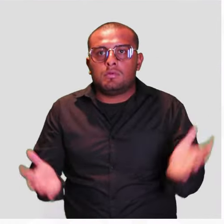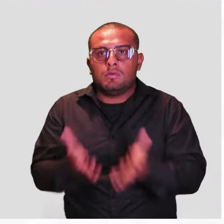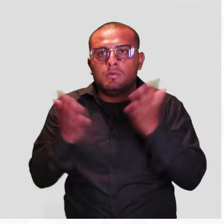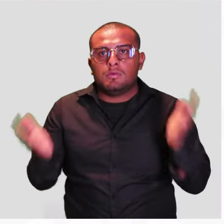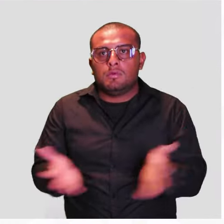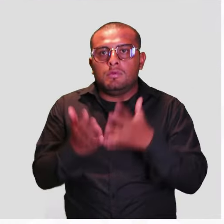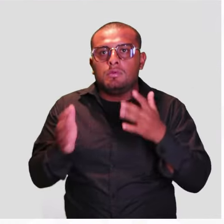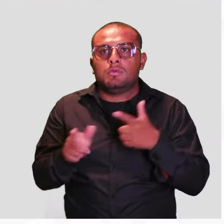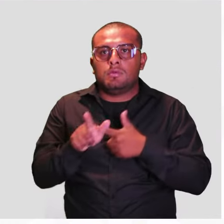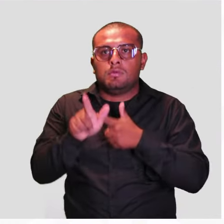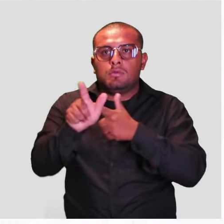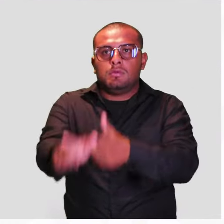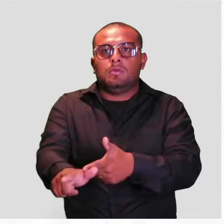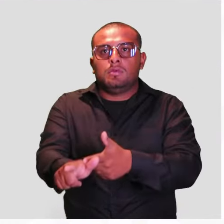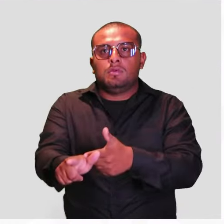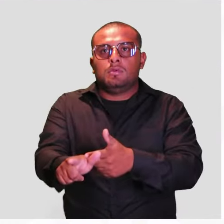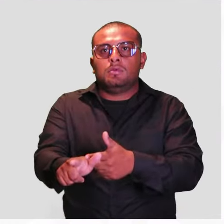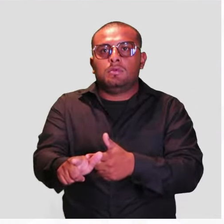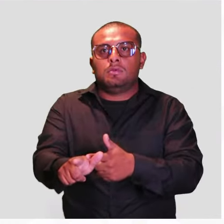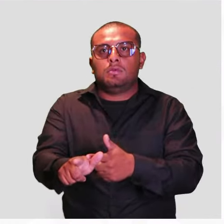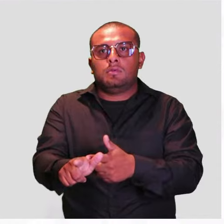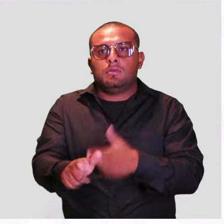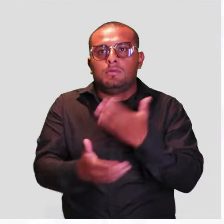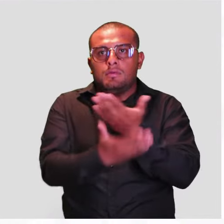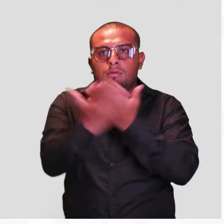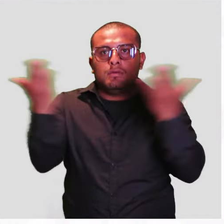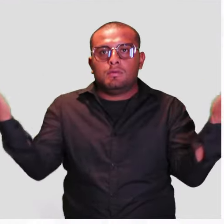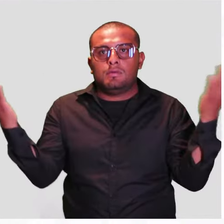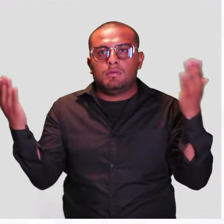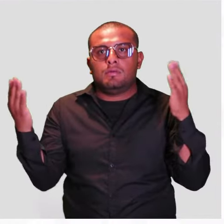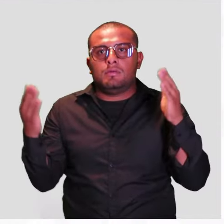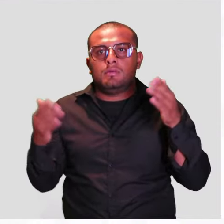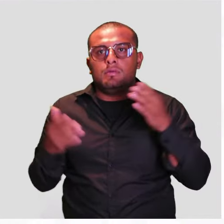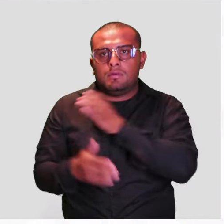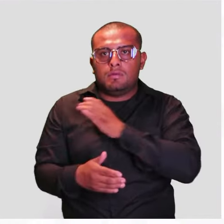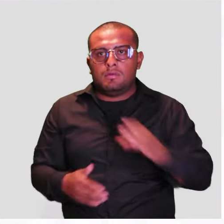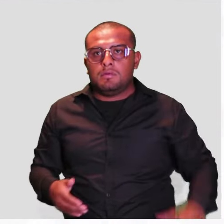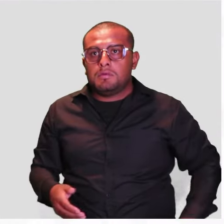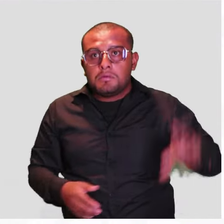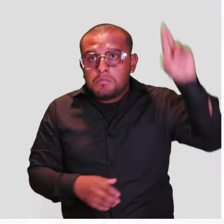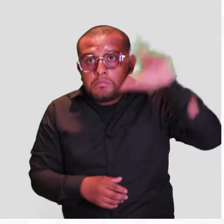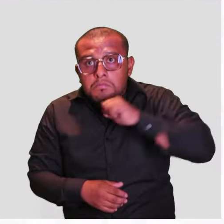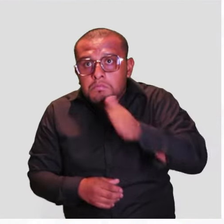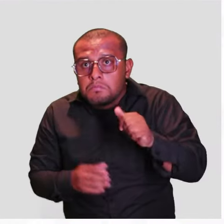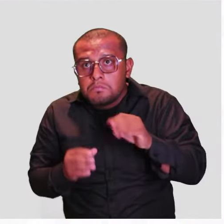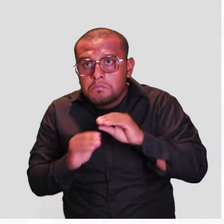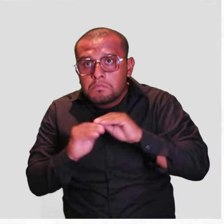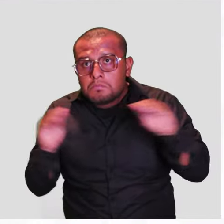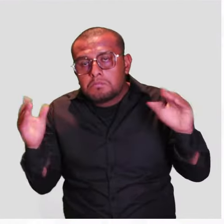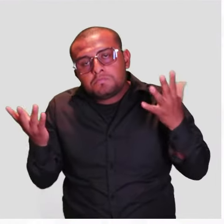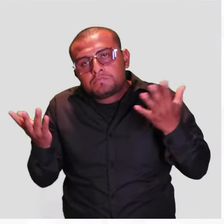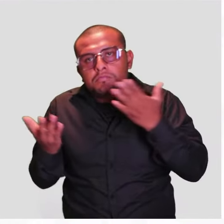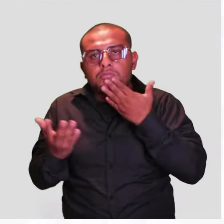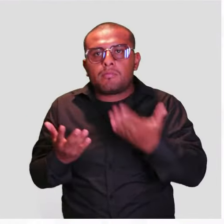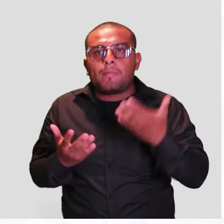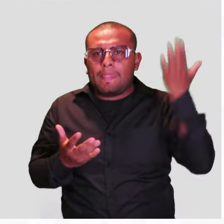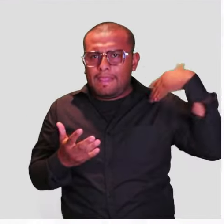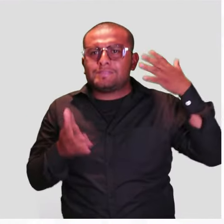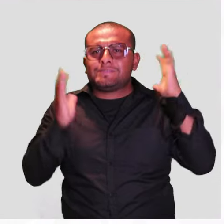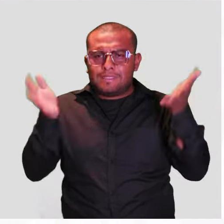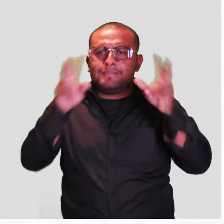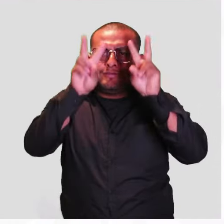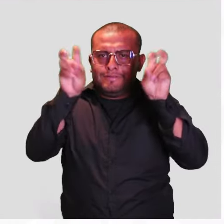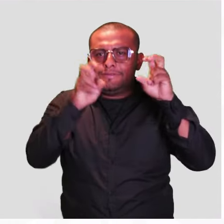para tratar de alentar al resto de las candidaturas que no han tomado su tiempo dentro de los temas que se dirimieron, algo